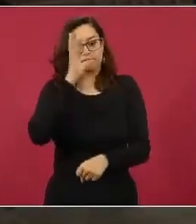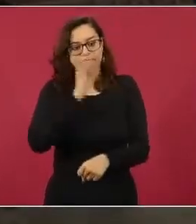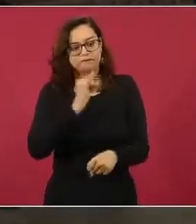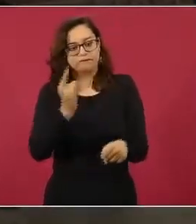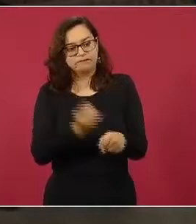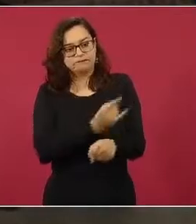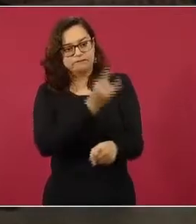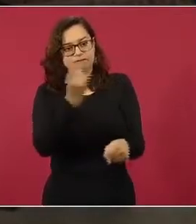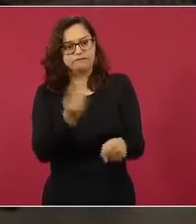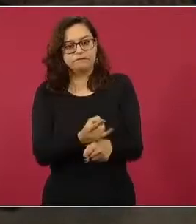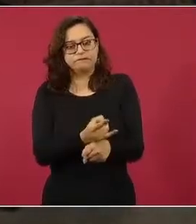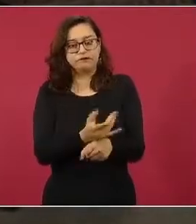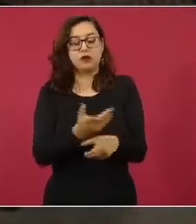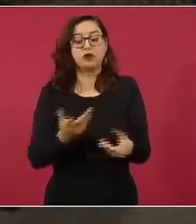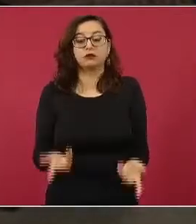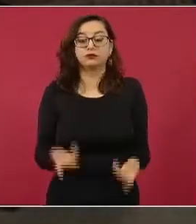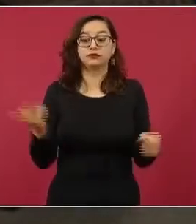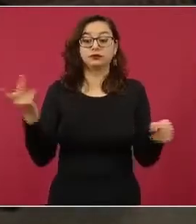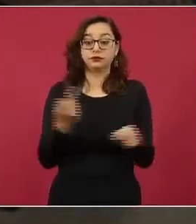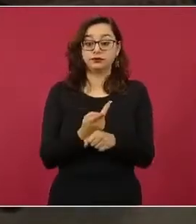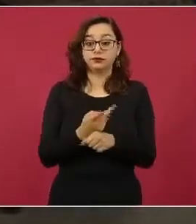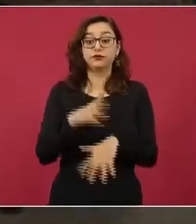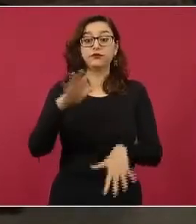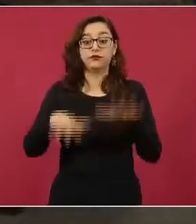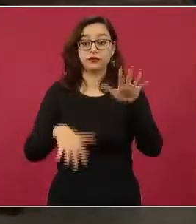Entonces, es lo que